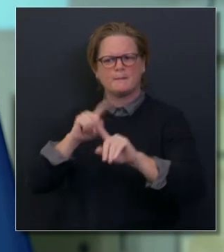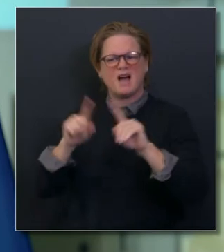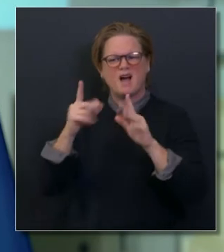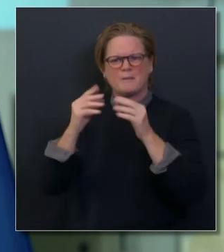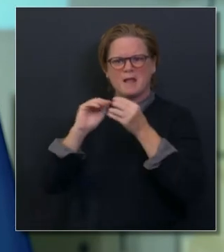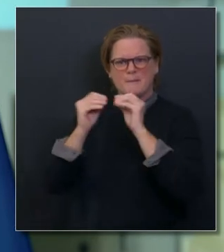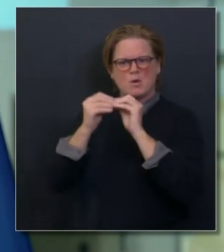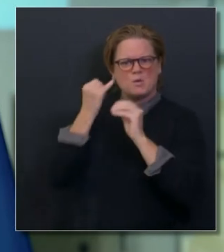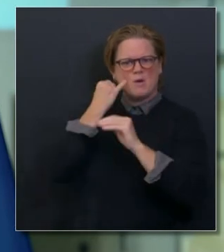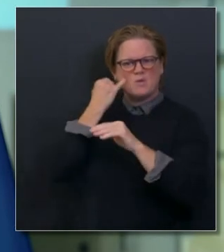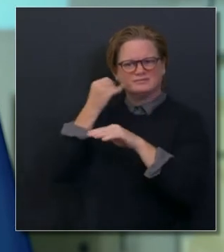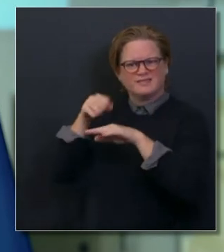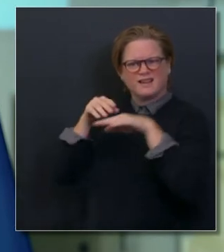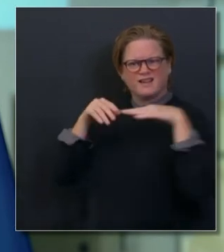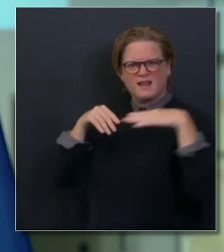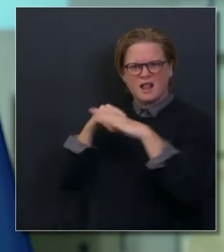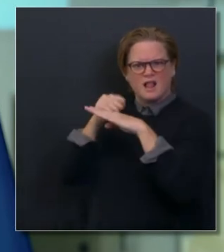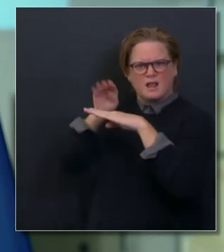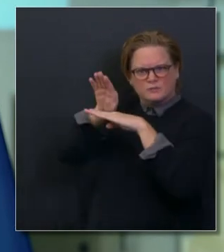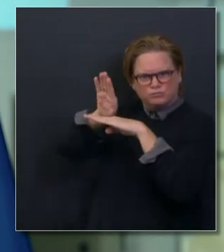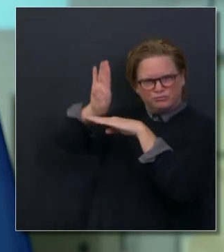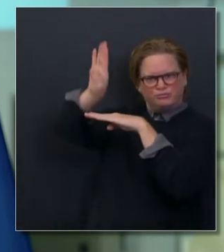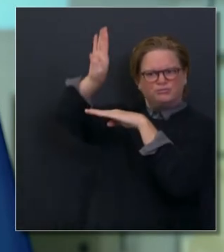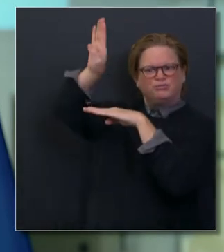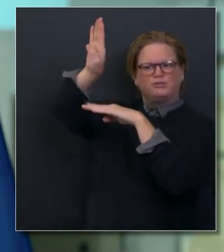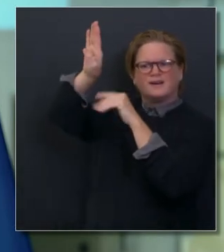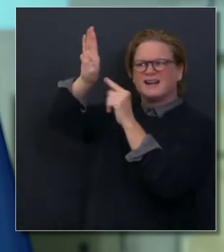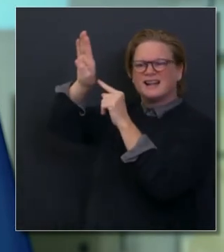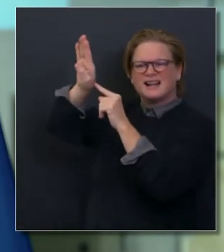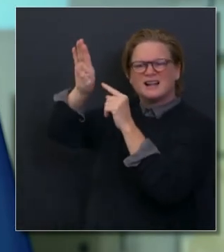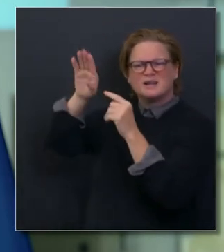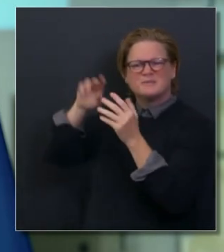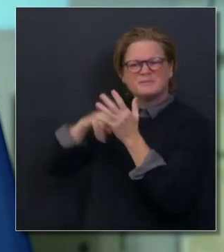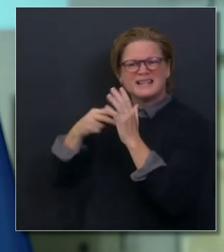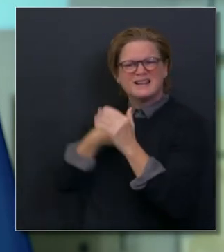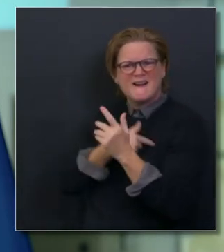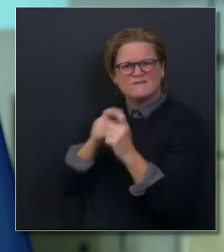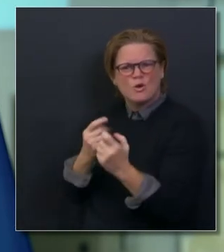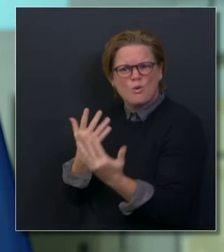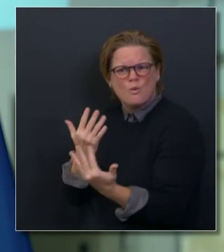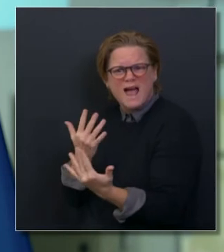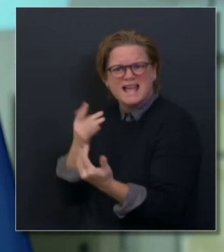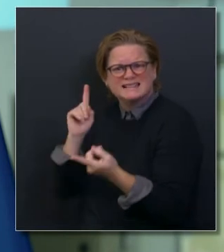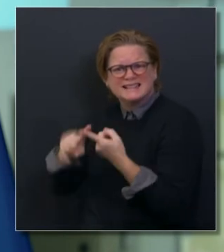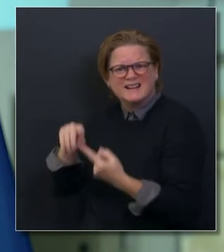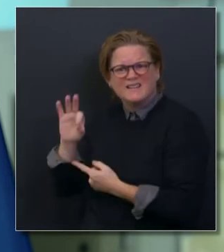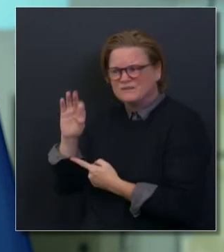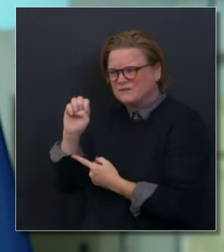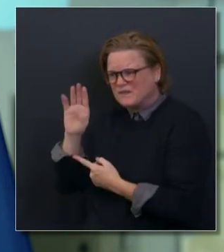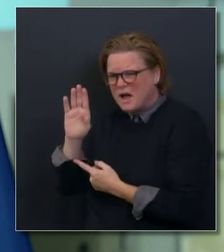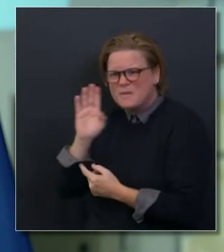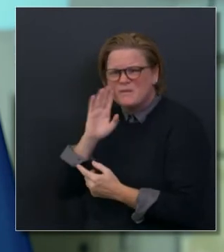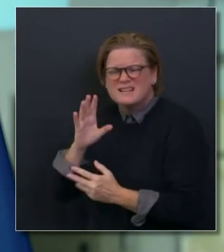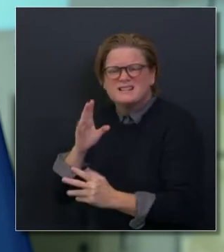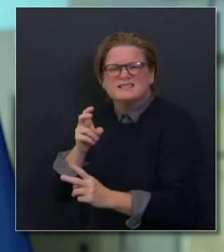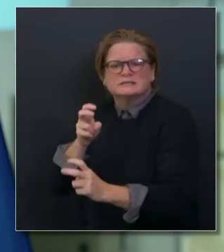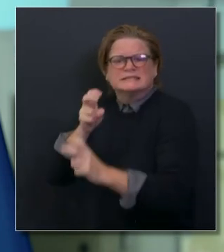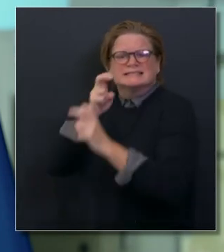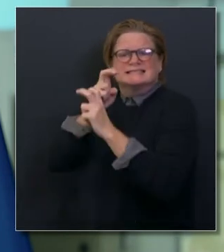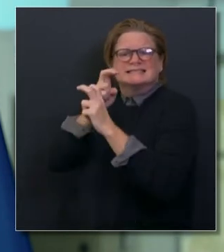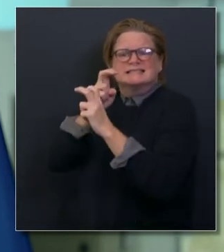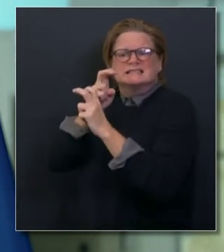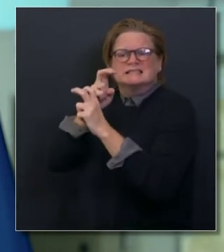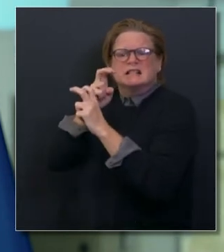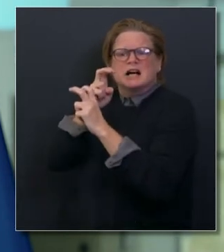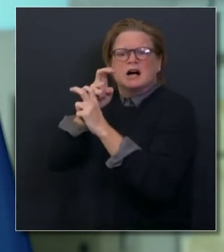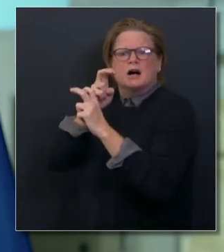externa, que va a haber un límite para febrero y los límites se pueden retirar? Gracias. Realmente